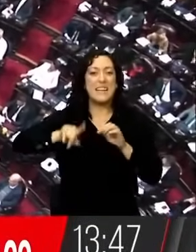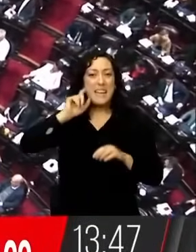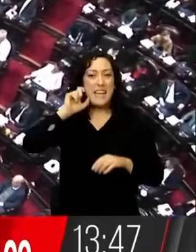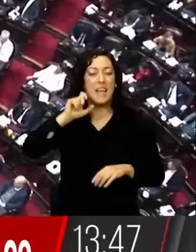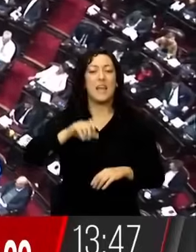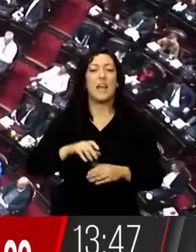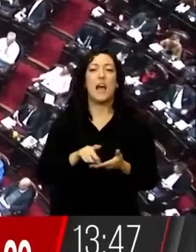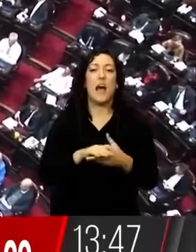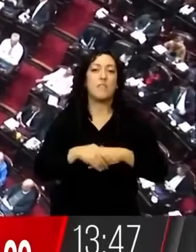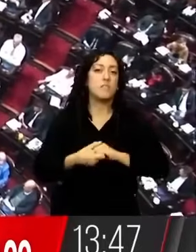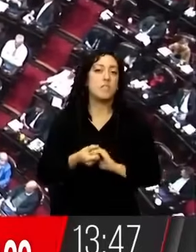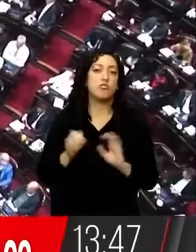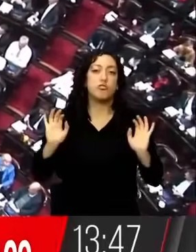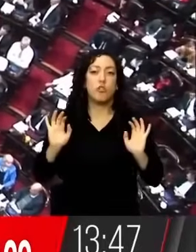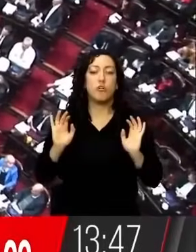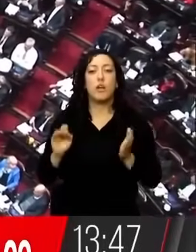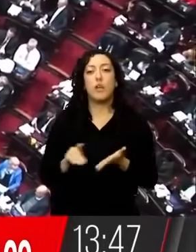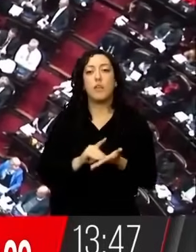Abstención.